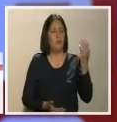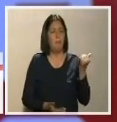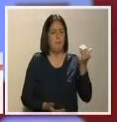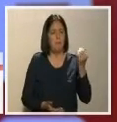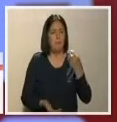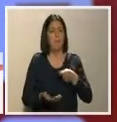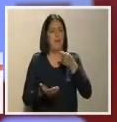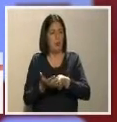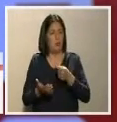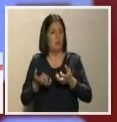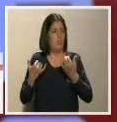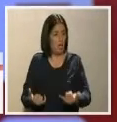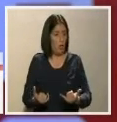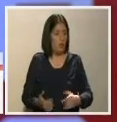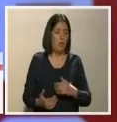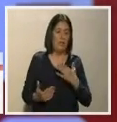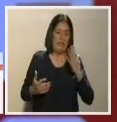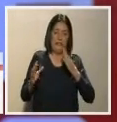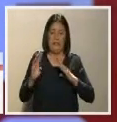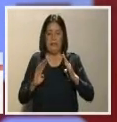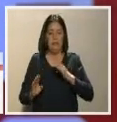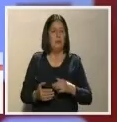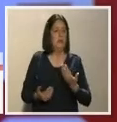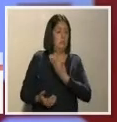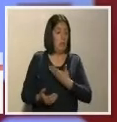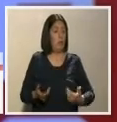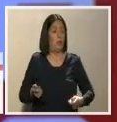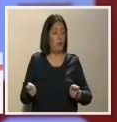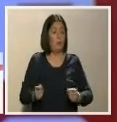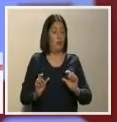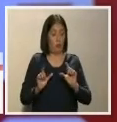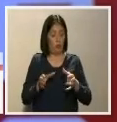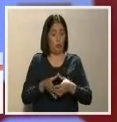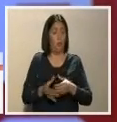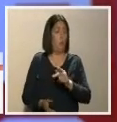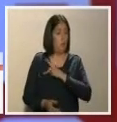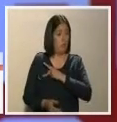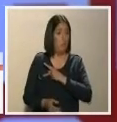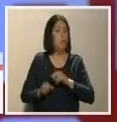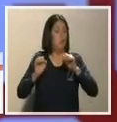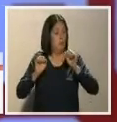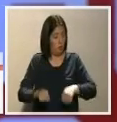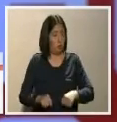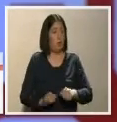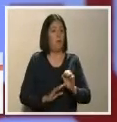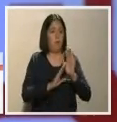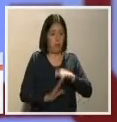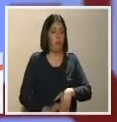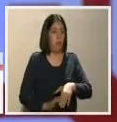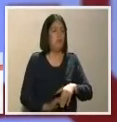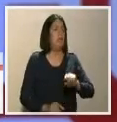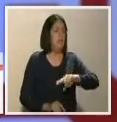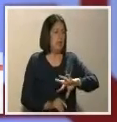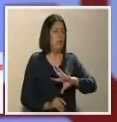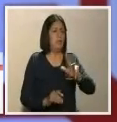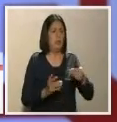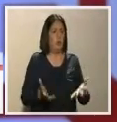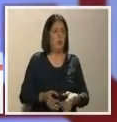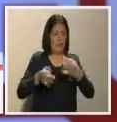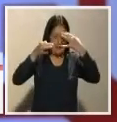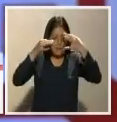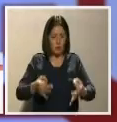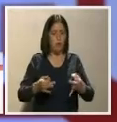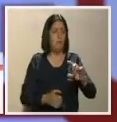pensiones que hoy los agobia. En un gobierno de fuerza popular enfrentaremos y venceremos la delincuencia con